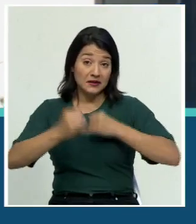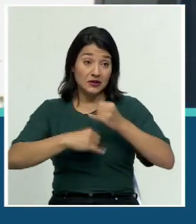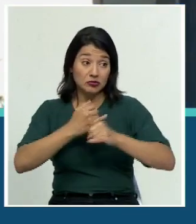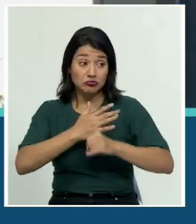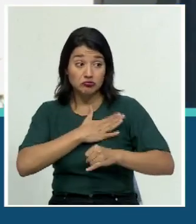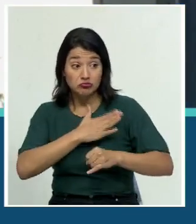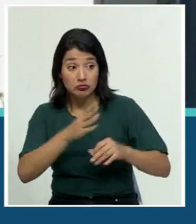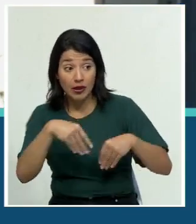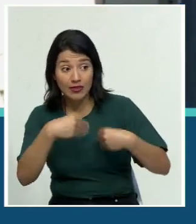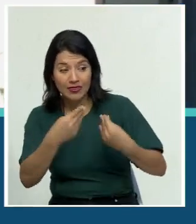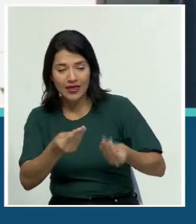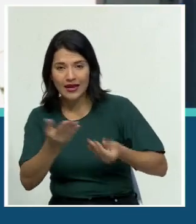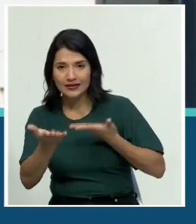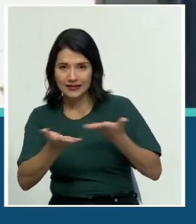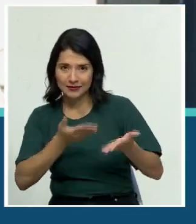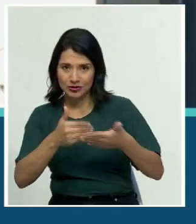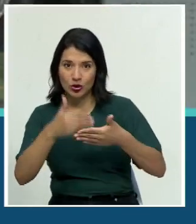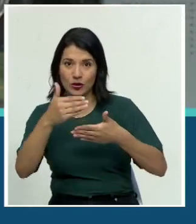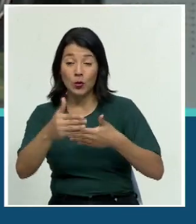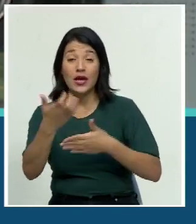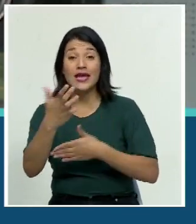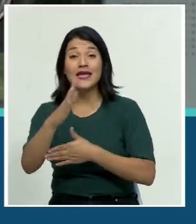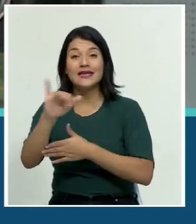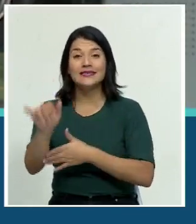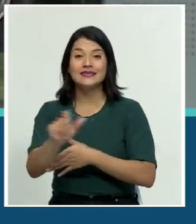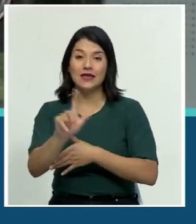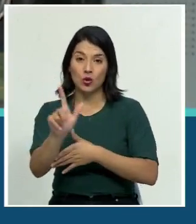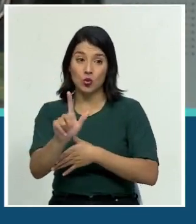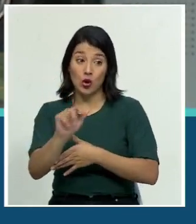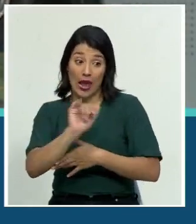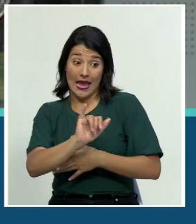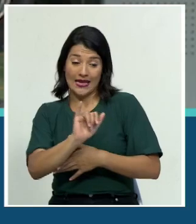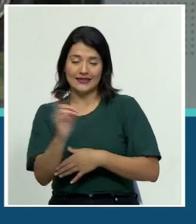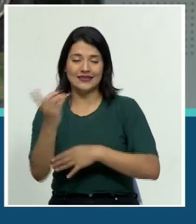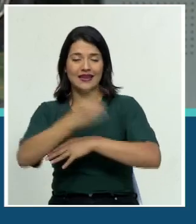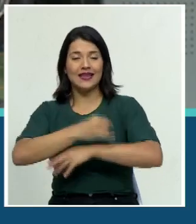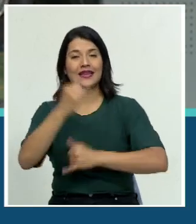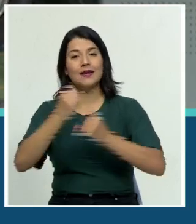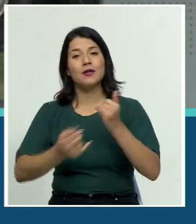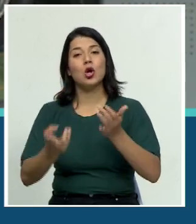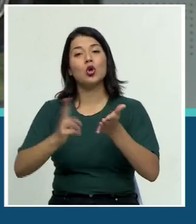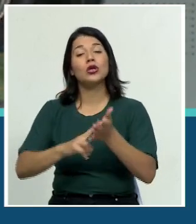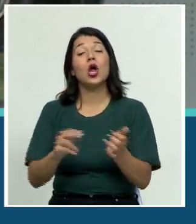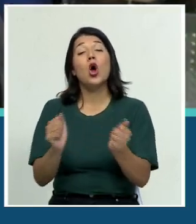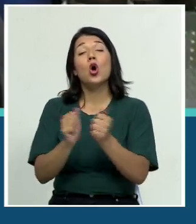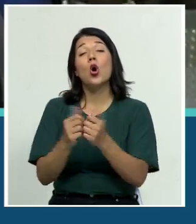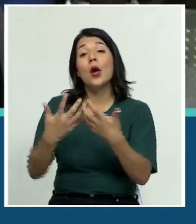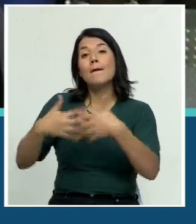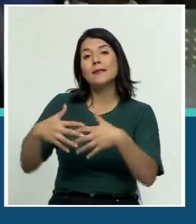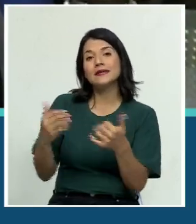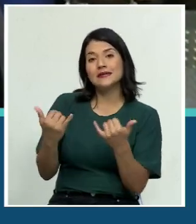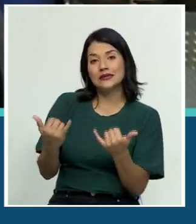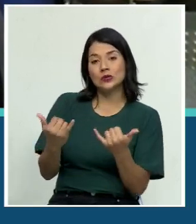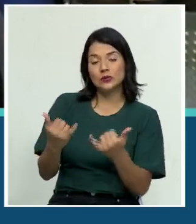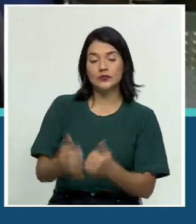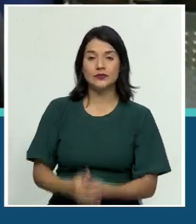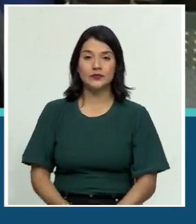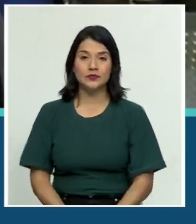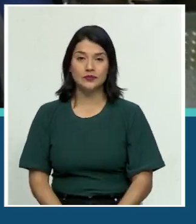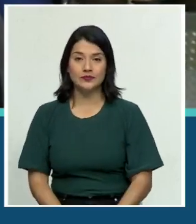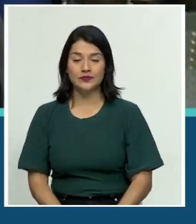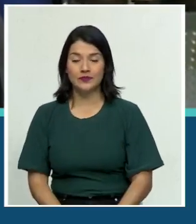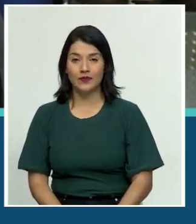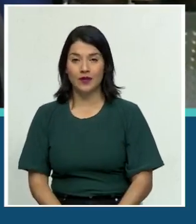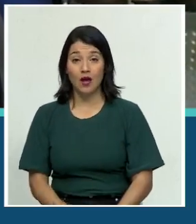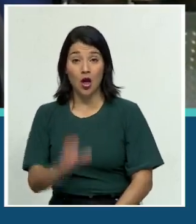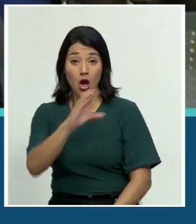servicio luego del 15 de julio, fecha en que se vence el contrato con la empresa que brinda el servicio actualmente.